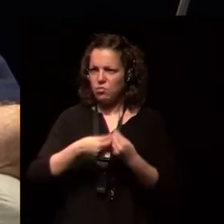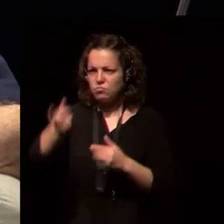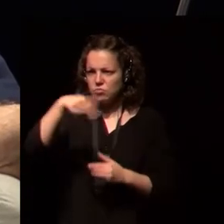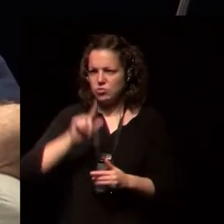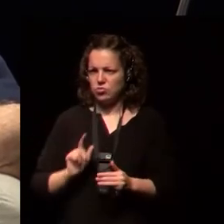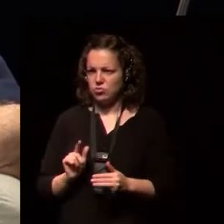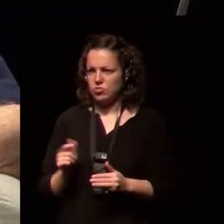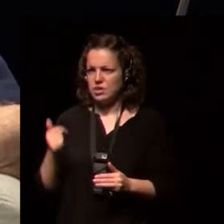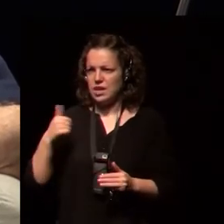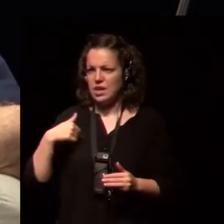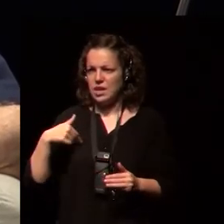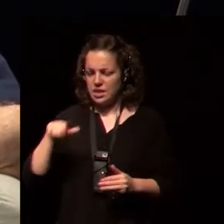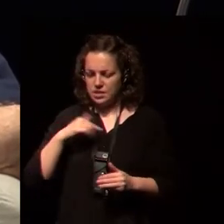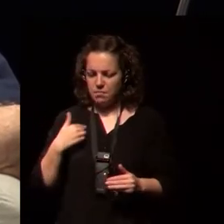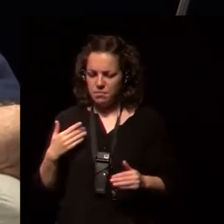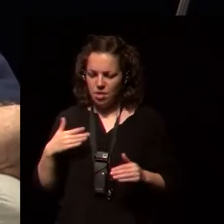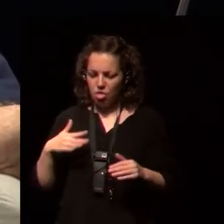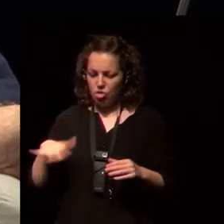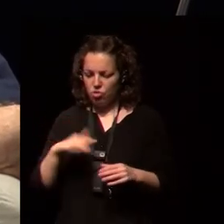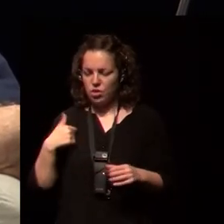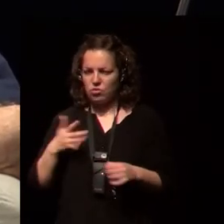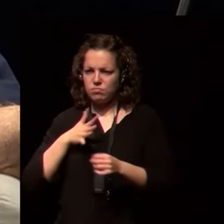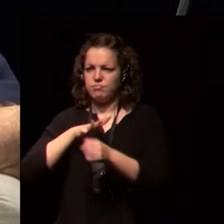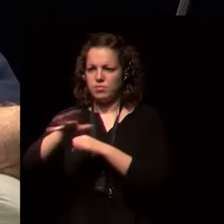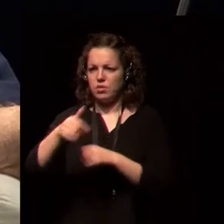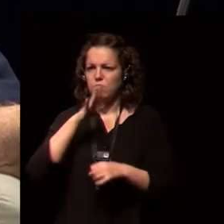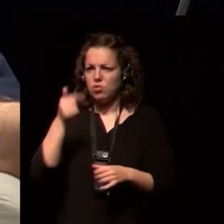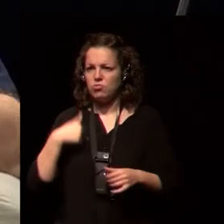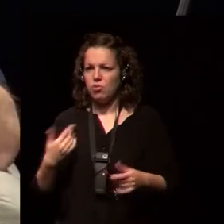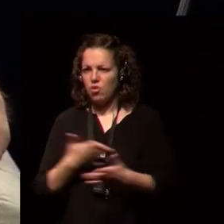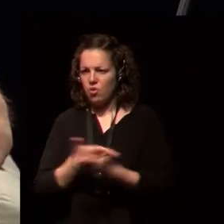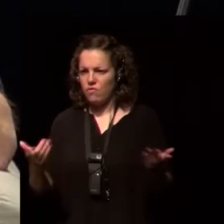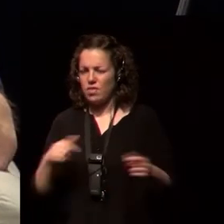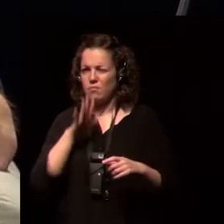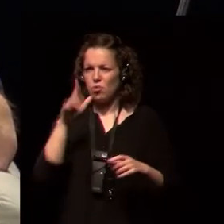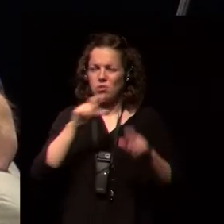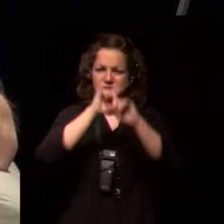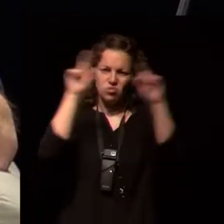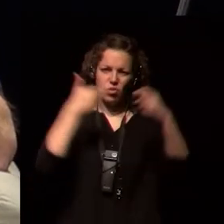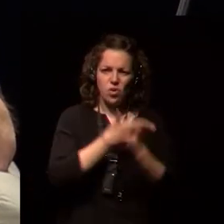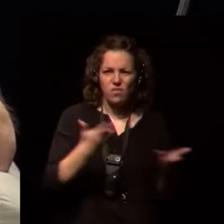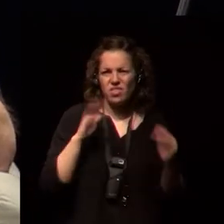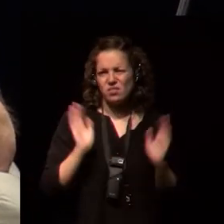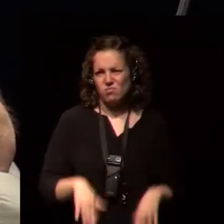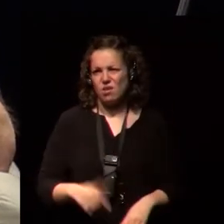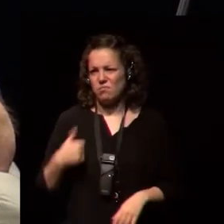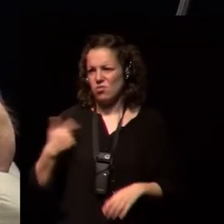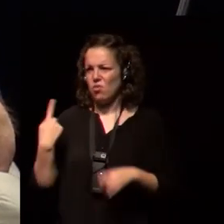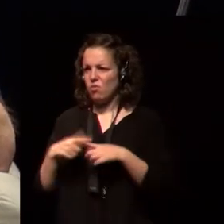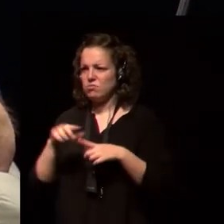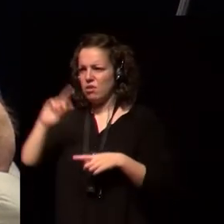Y esto es mi área de influencia porque desconfío de muchas de las instituciones. Pero quiero decir otra